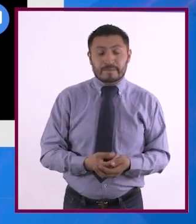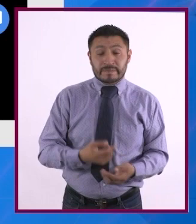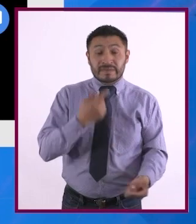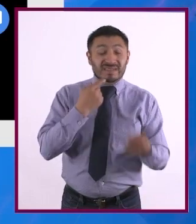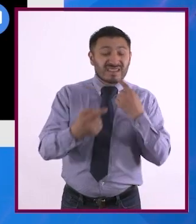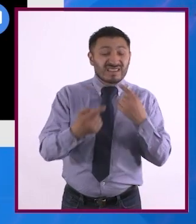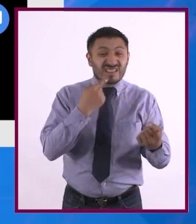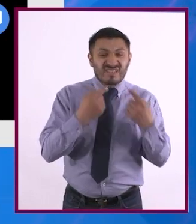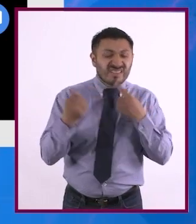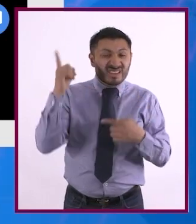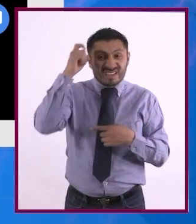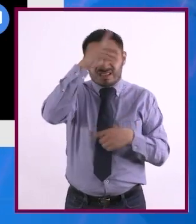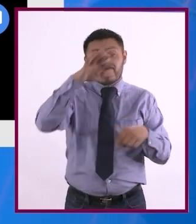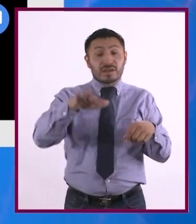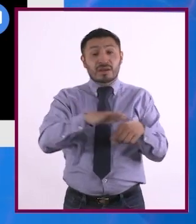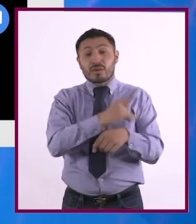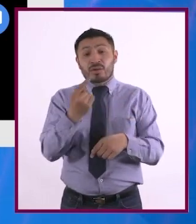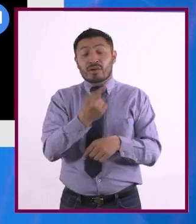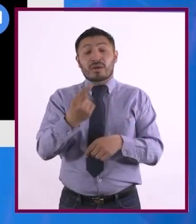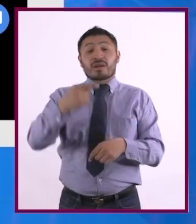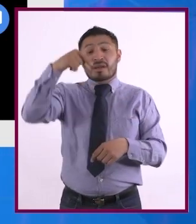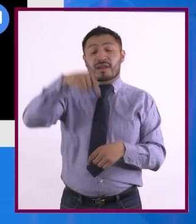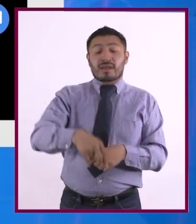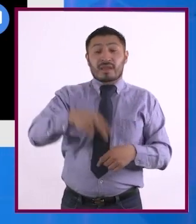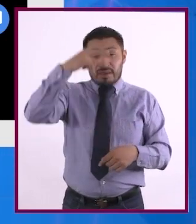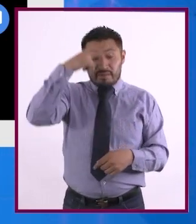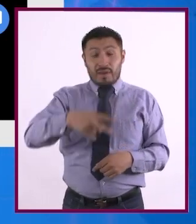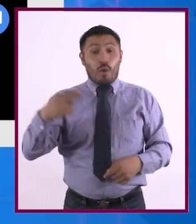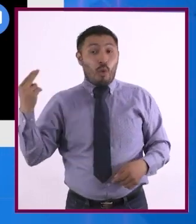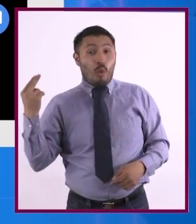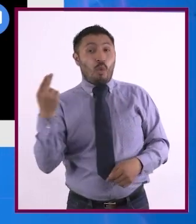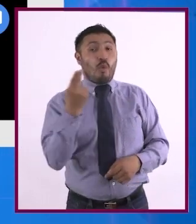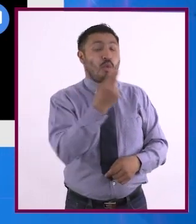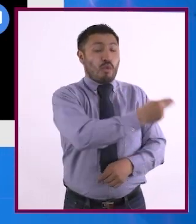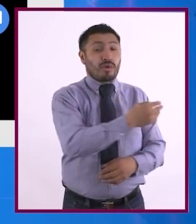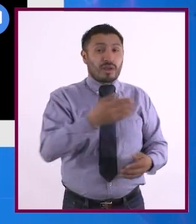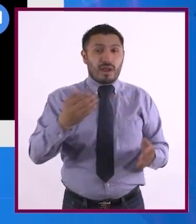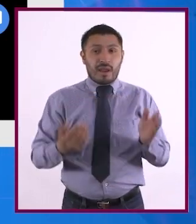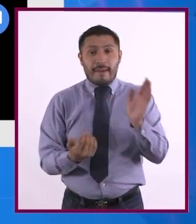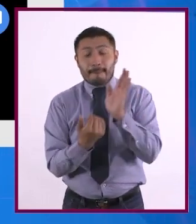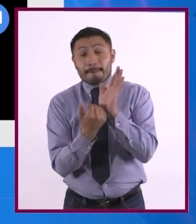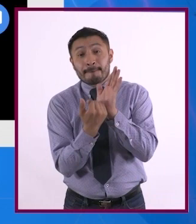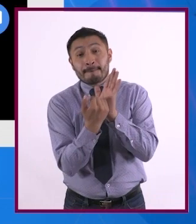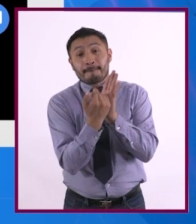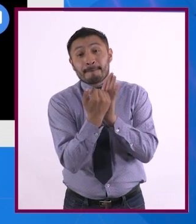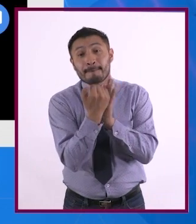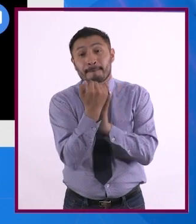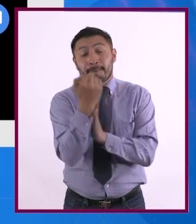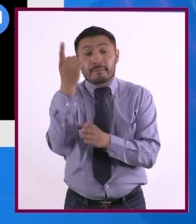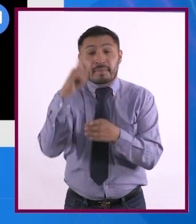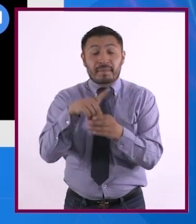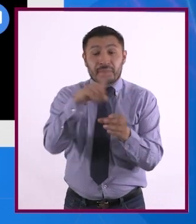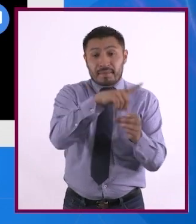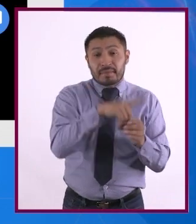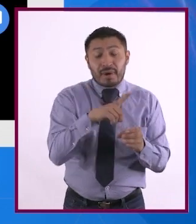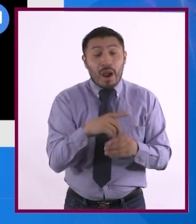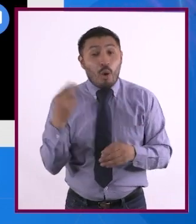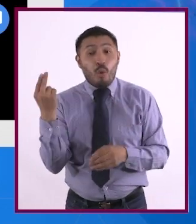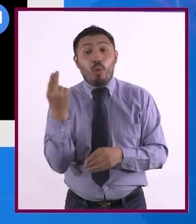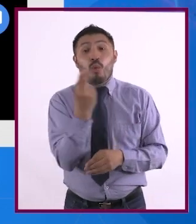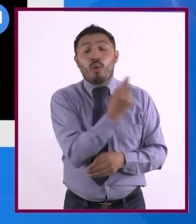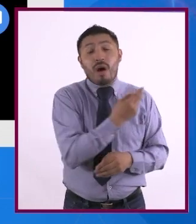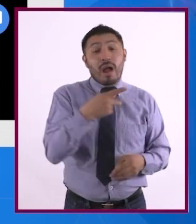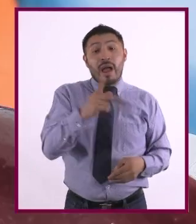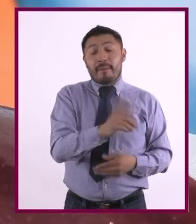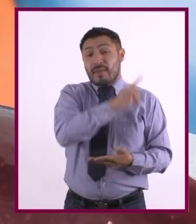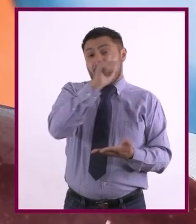con esta necesidad urgente que tenemos de incrementar el registro de donadores, pero también con que hoy por hoy nuestra